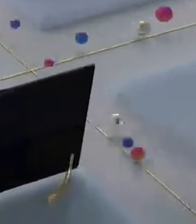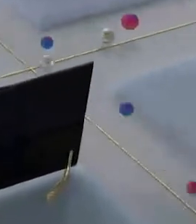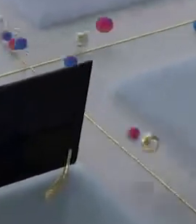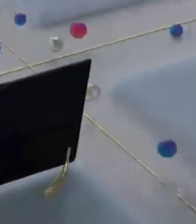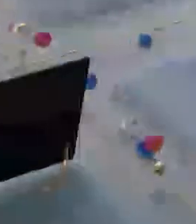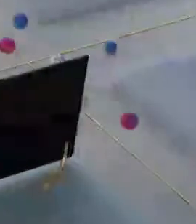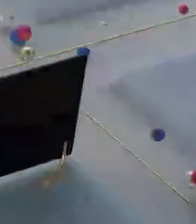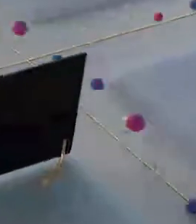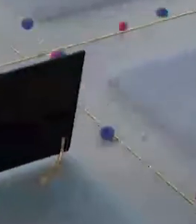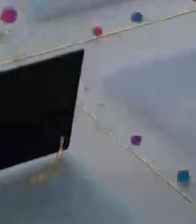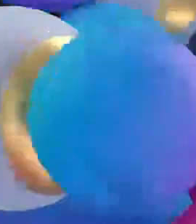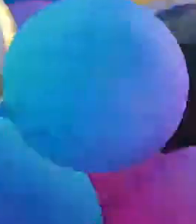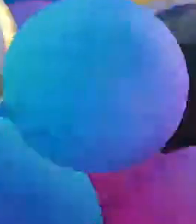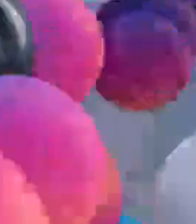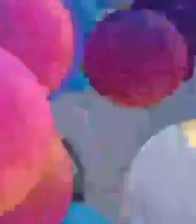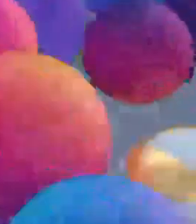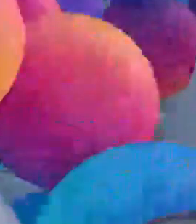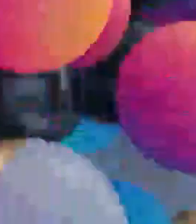www.mxplay.tv.